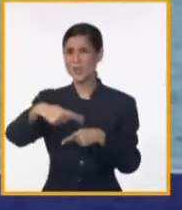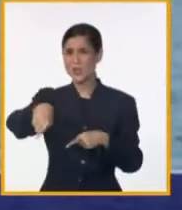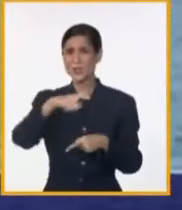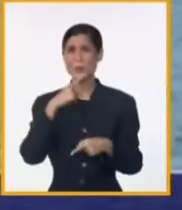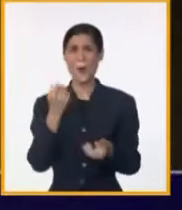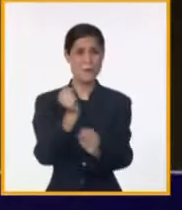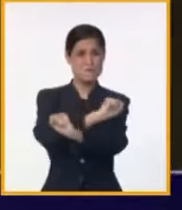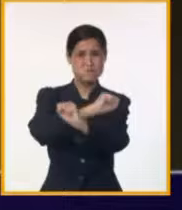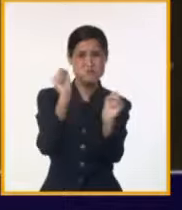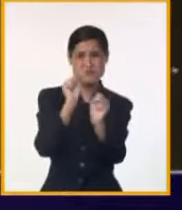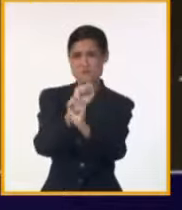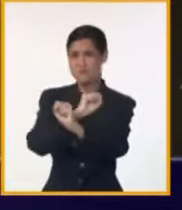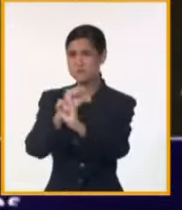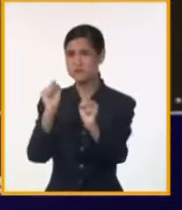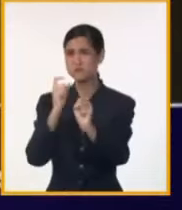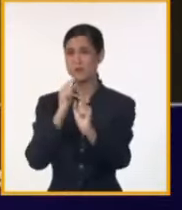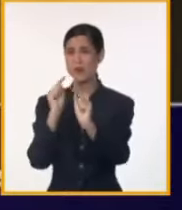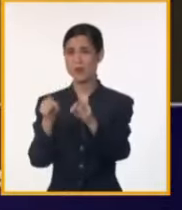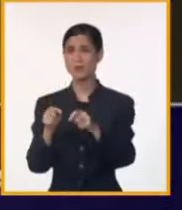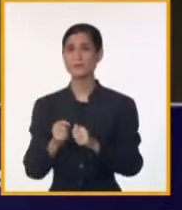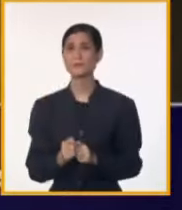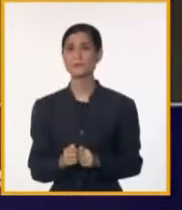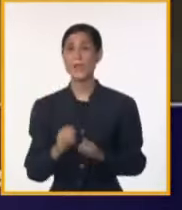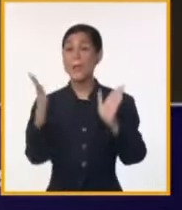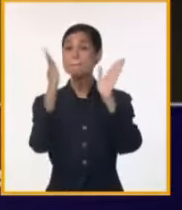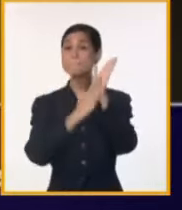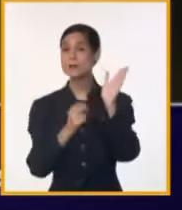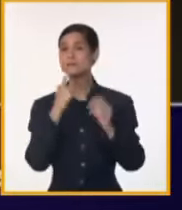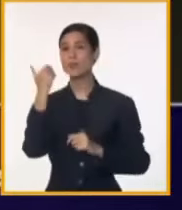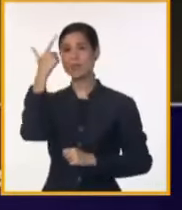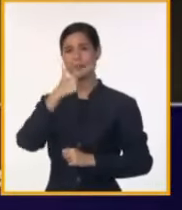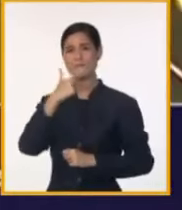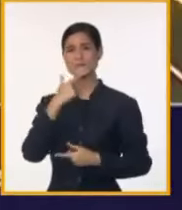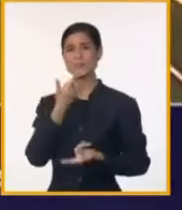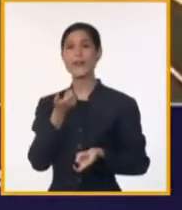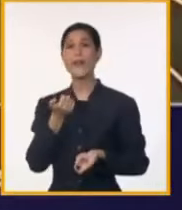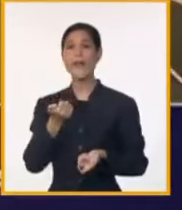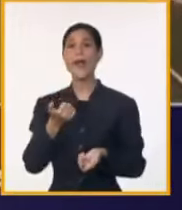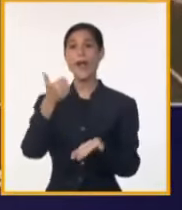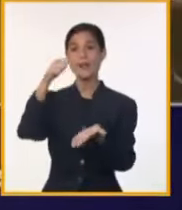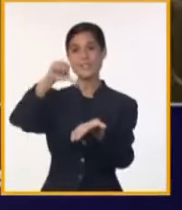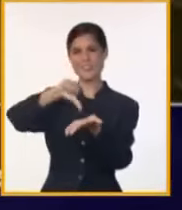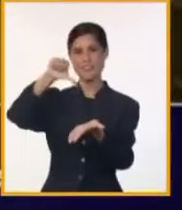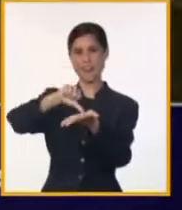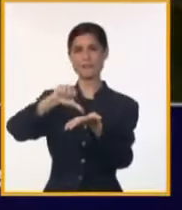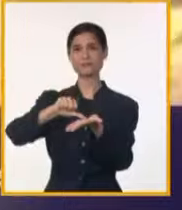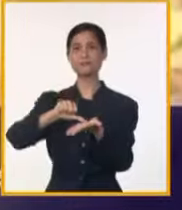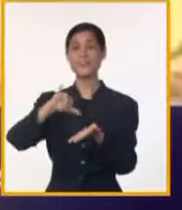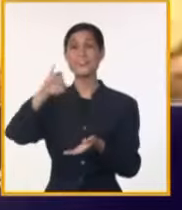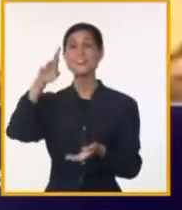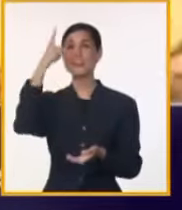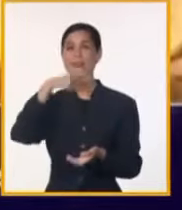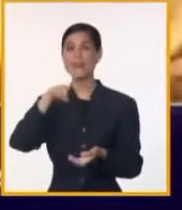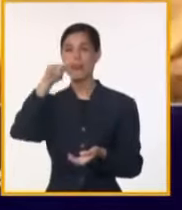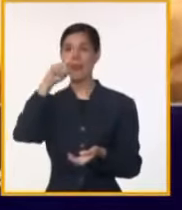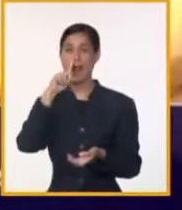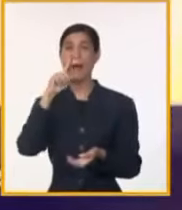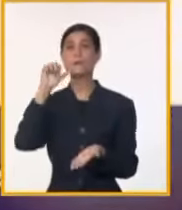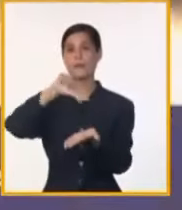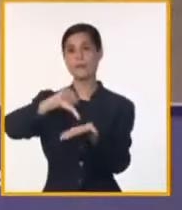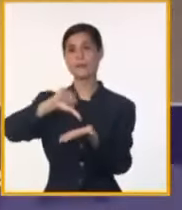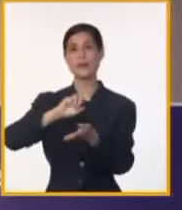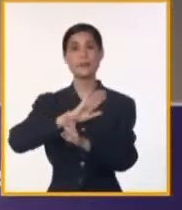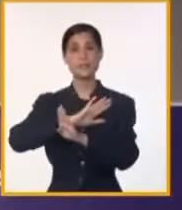con gaza en abril Irán que apoya la milicia de jamas ataca por primera vez directamente a Israel Hace unos días